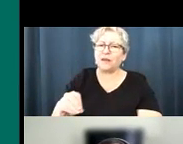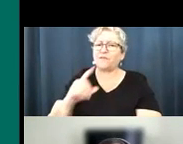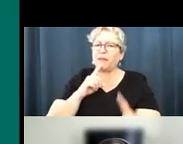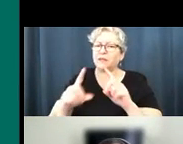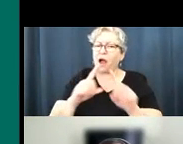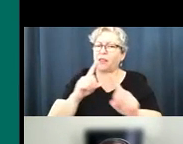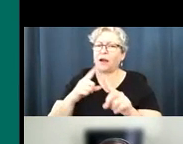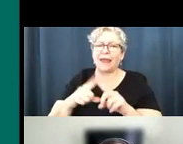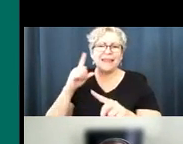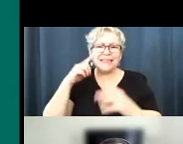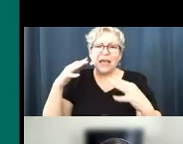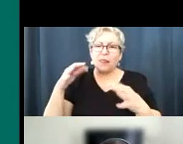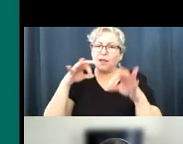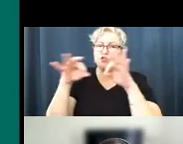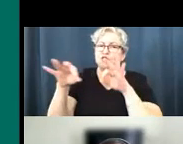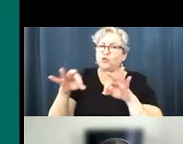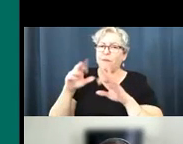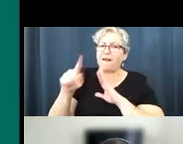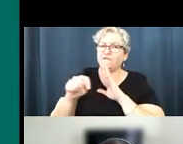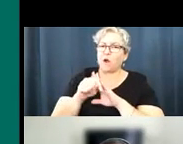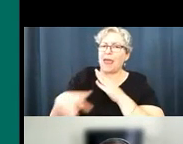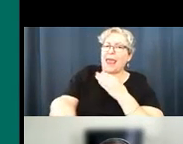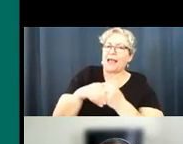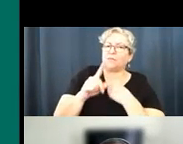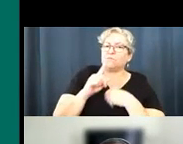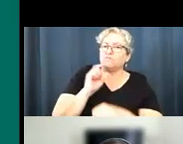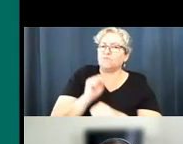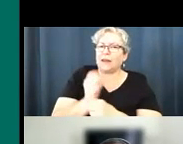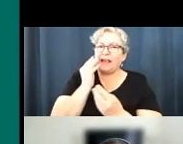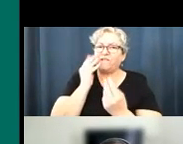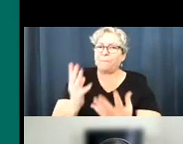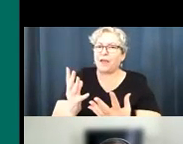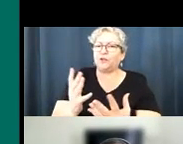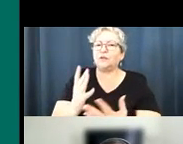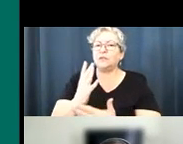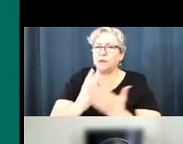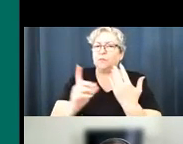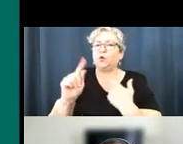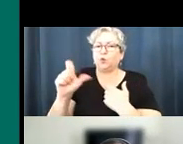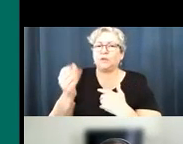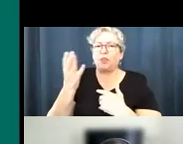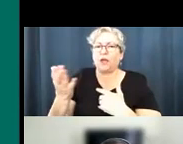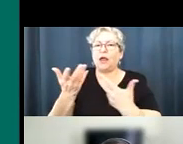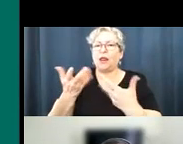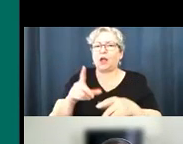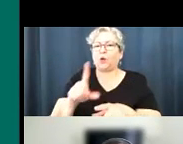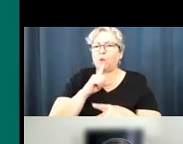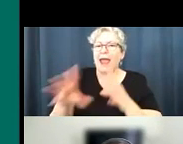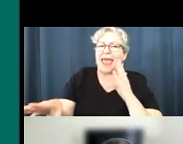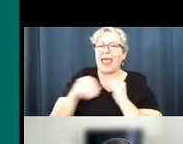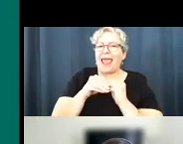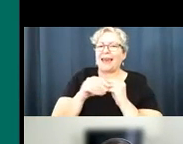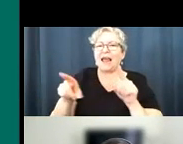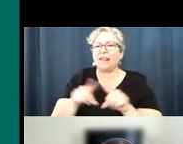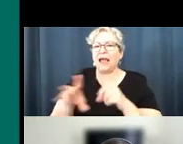matar a la persona que está abrazando. Pero ese video descriptivo, la verdad que añade mucho, mucha información. Eso nos ayuda.